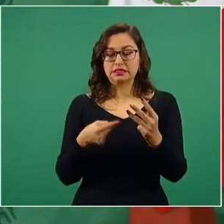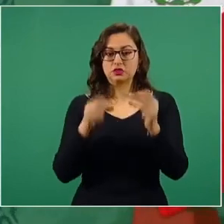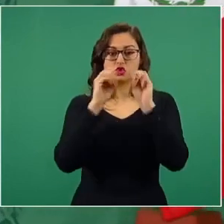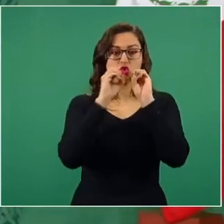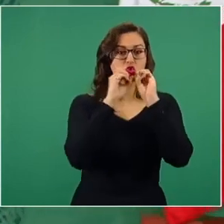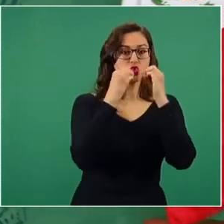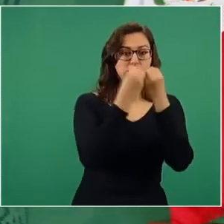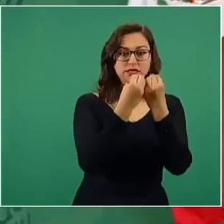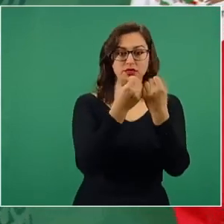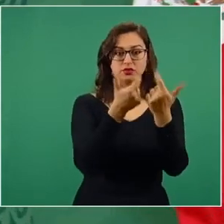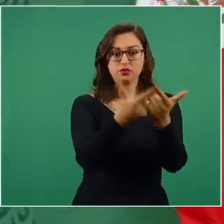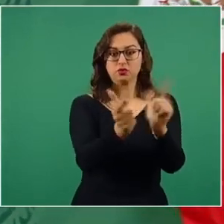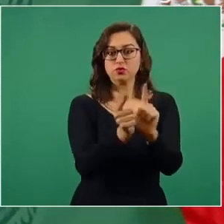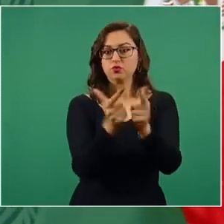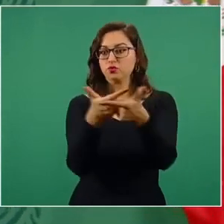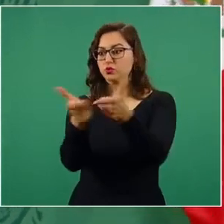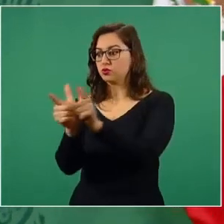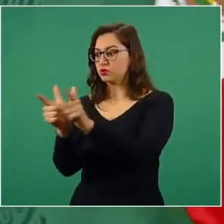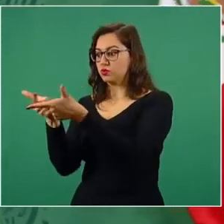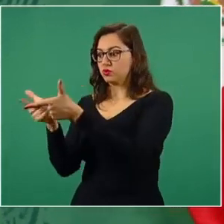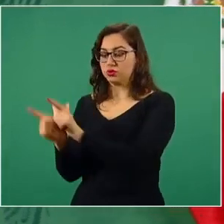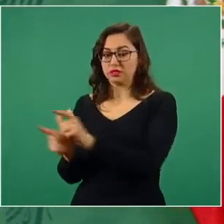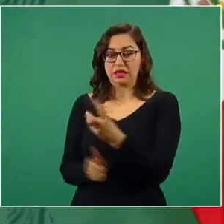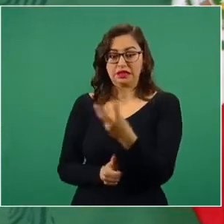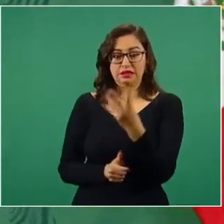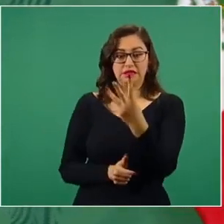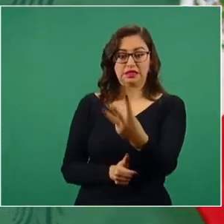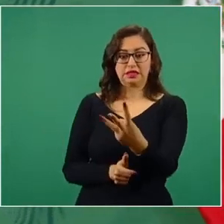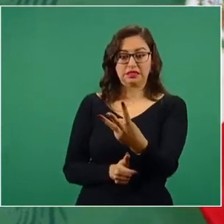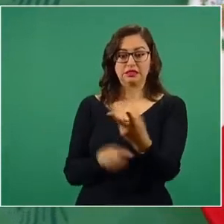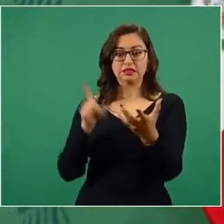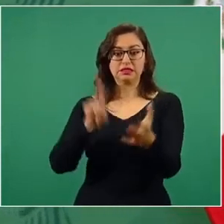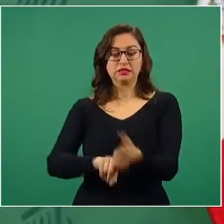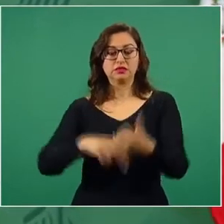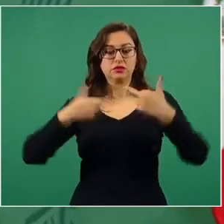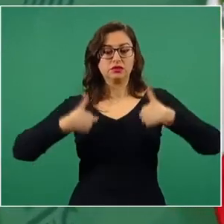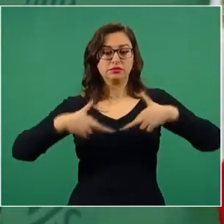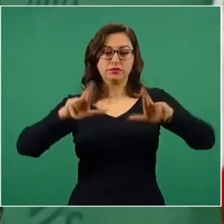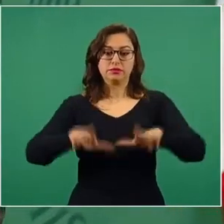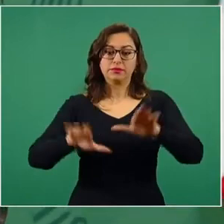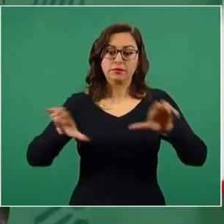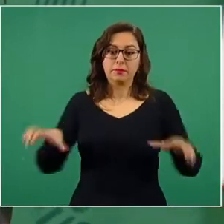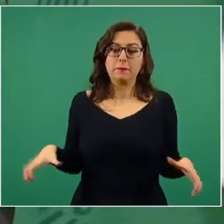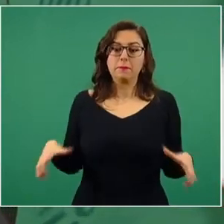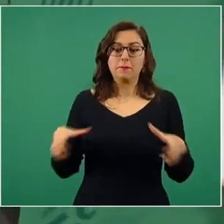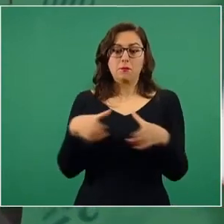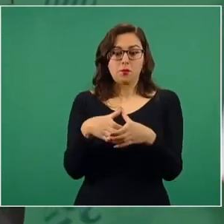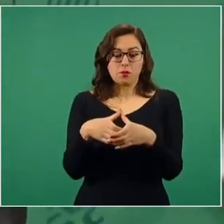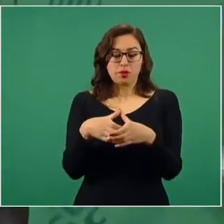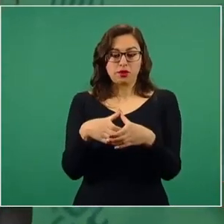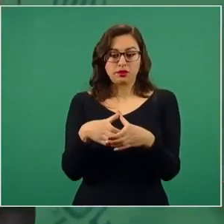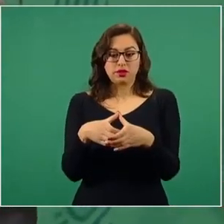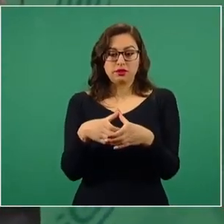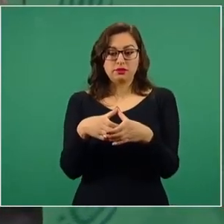distintas, cuando menos, de las comunidades. Y